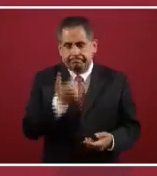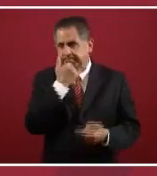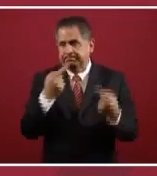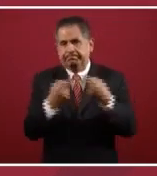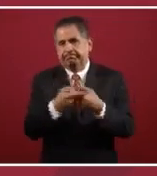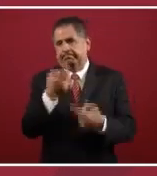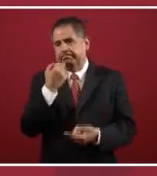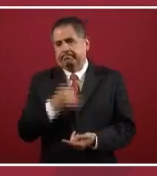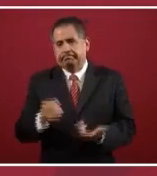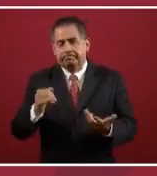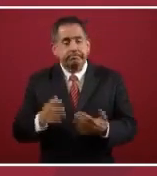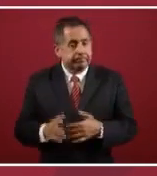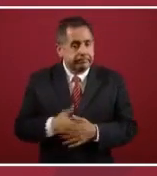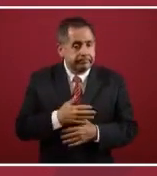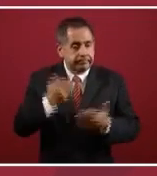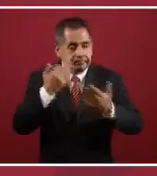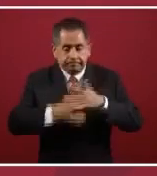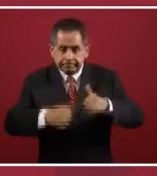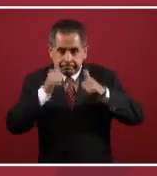por el abandono, por